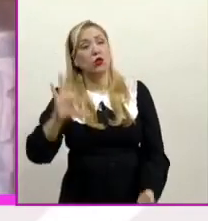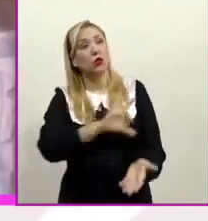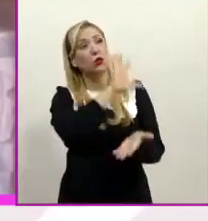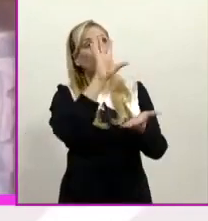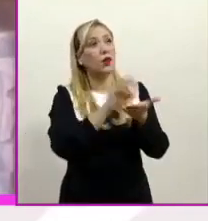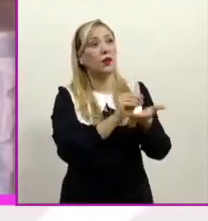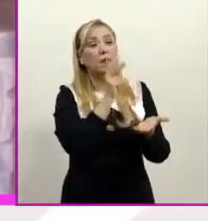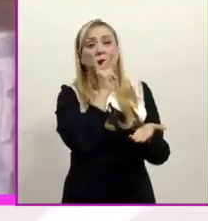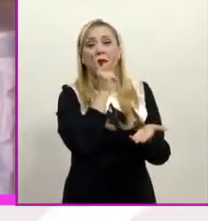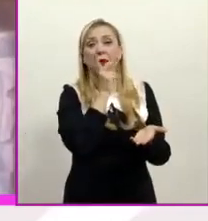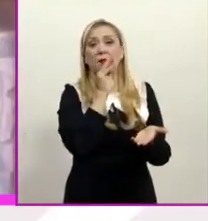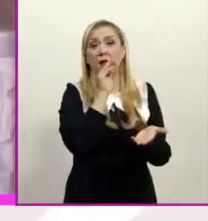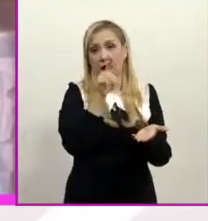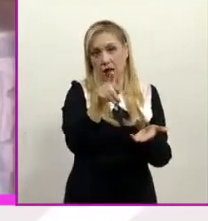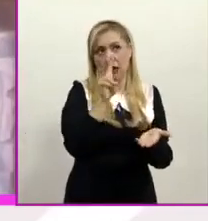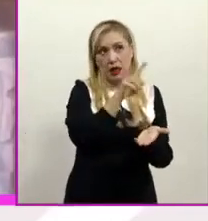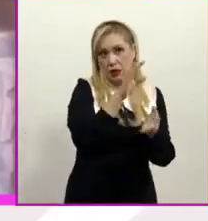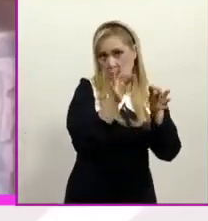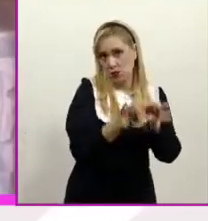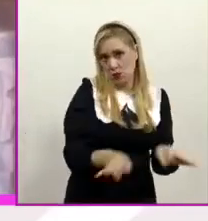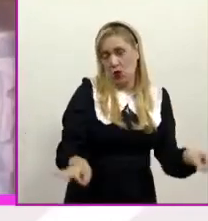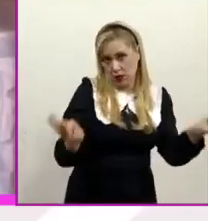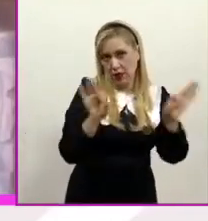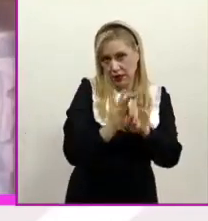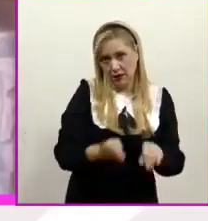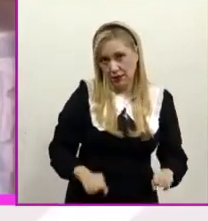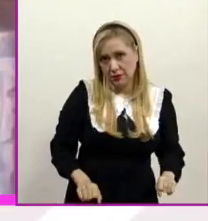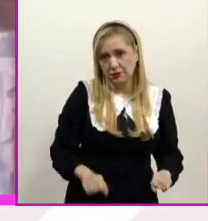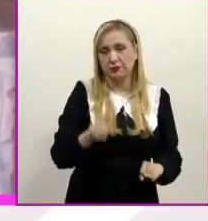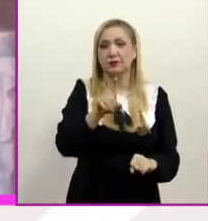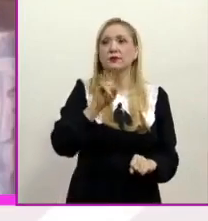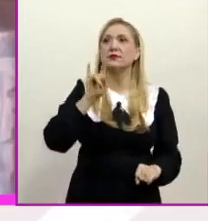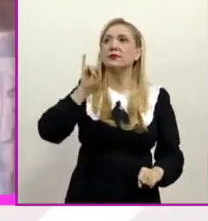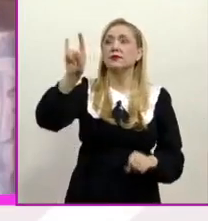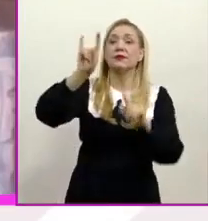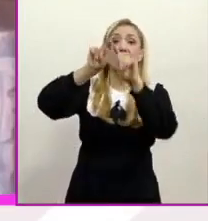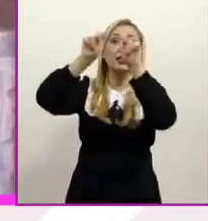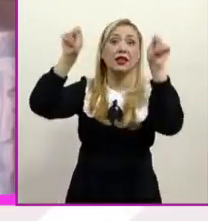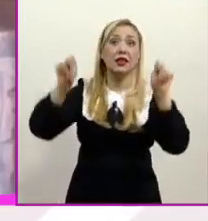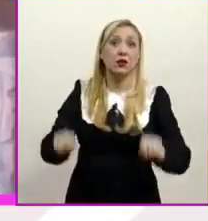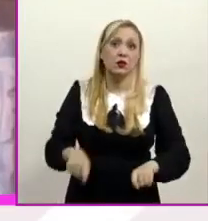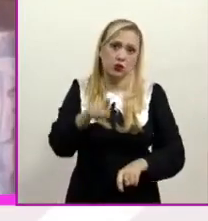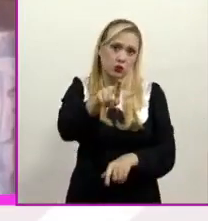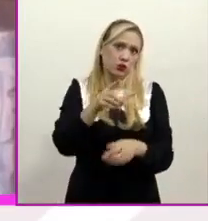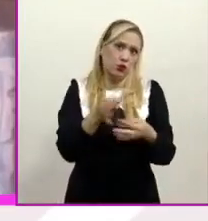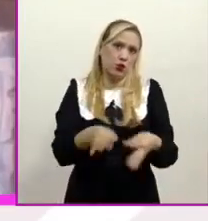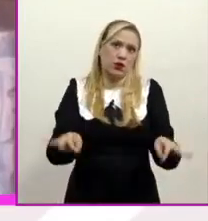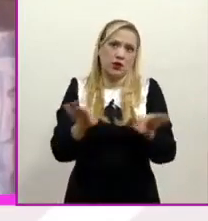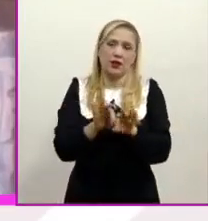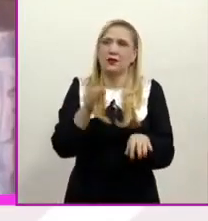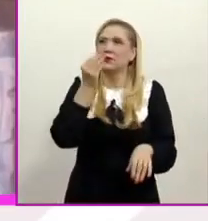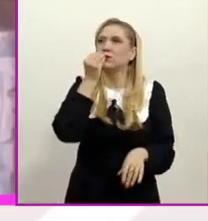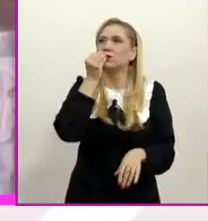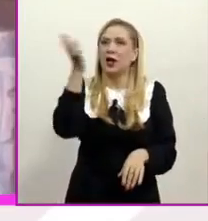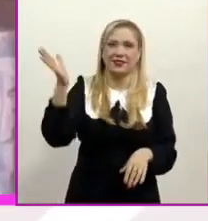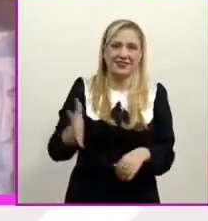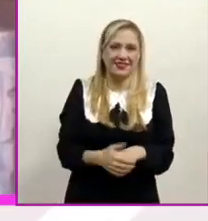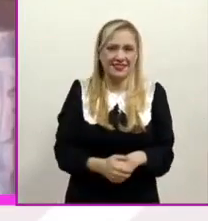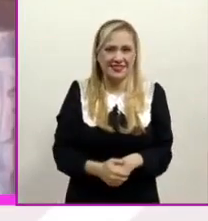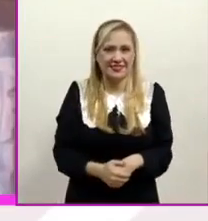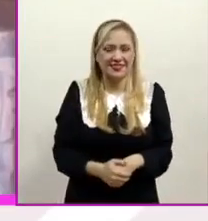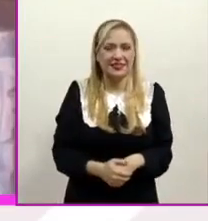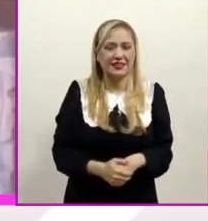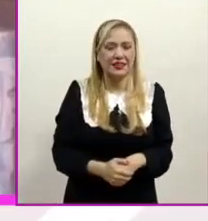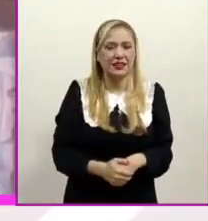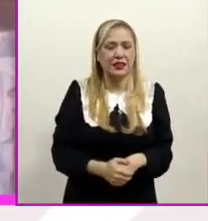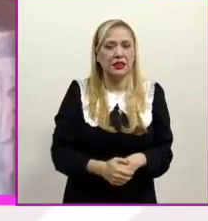papás, es porque te es importante. Si tienes enmarcado tu título, es porque te es importante. El asunto en